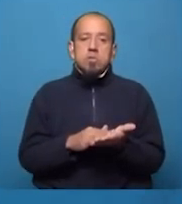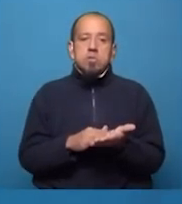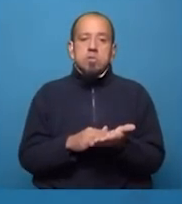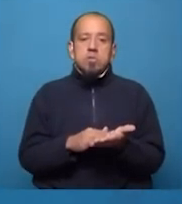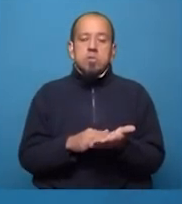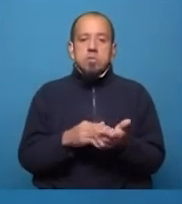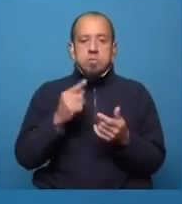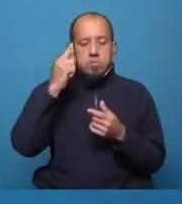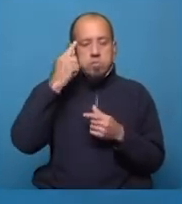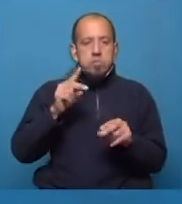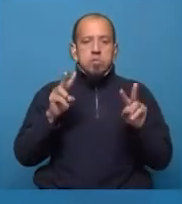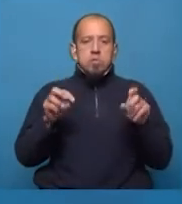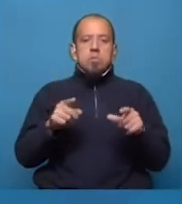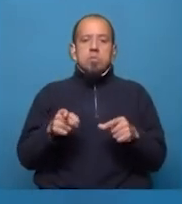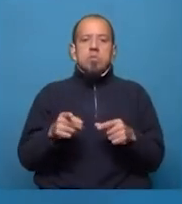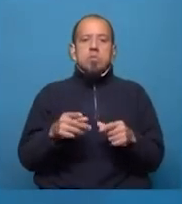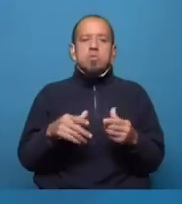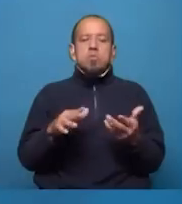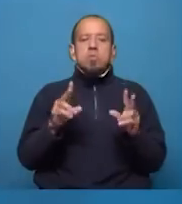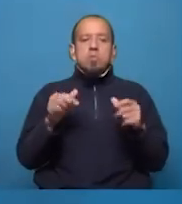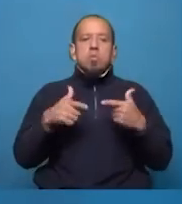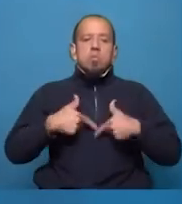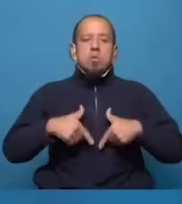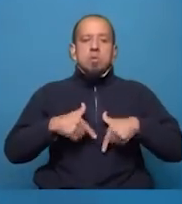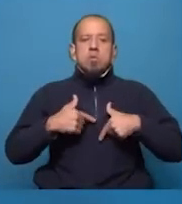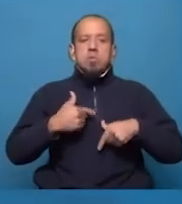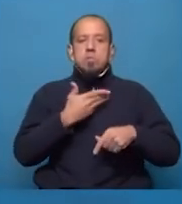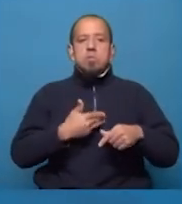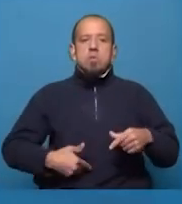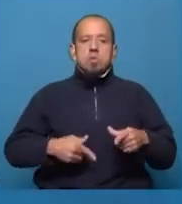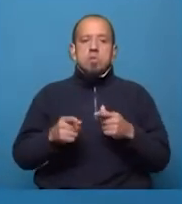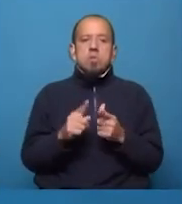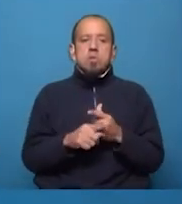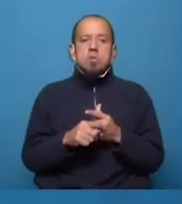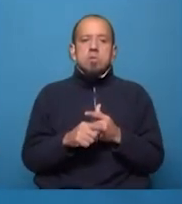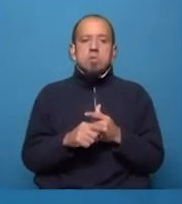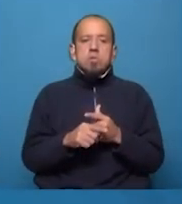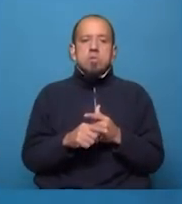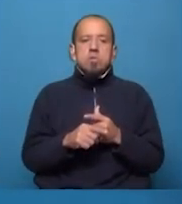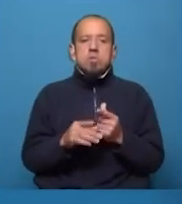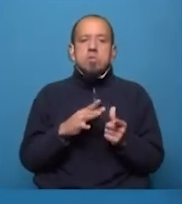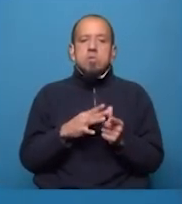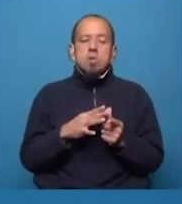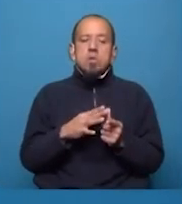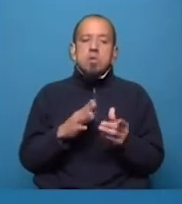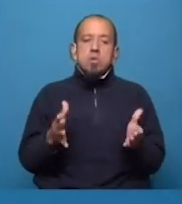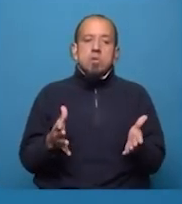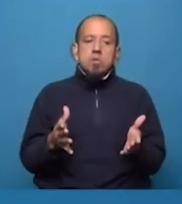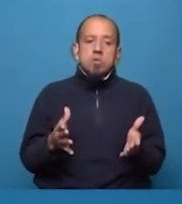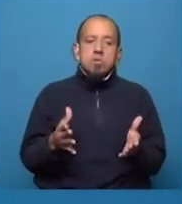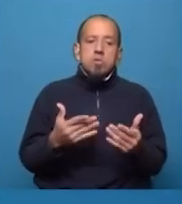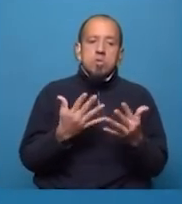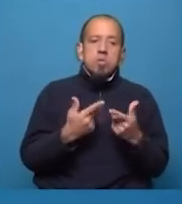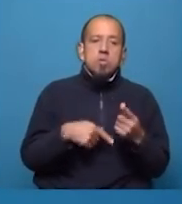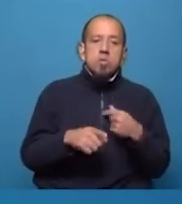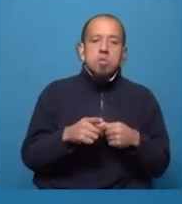Me parece que el tema no es cifrenta un caso de un ministro el presidente asesivo así hay organismos hay